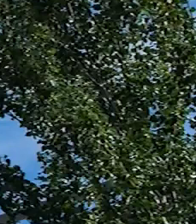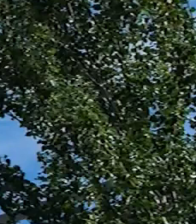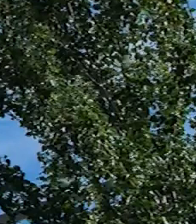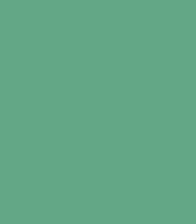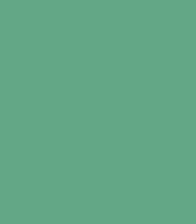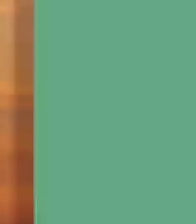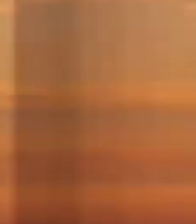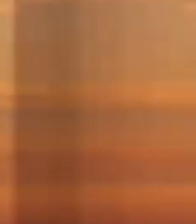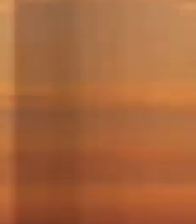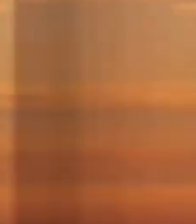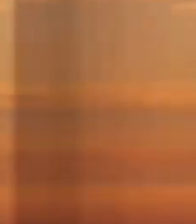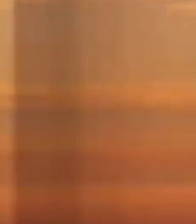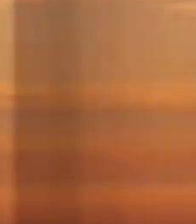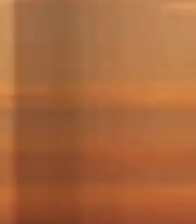historia.